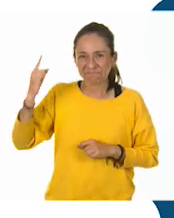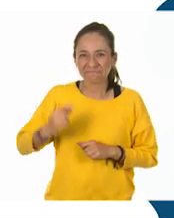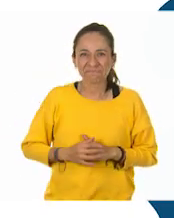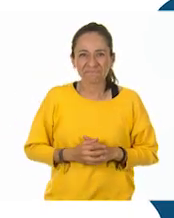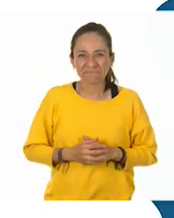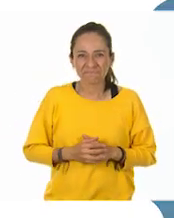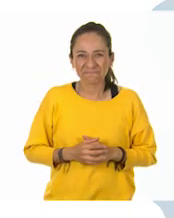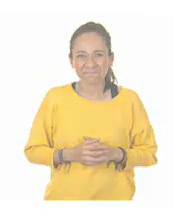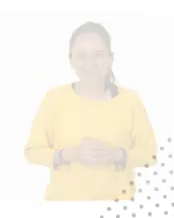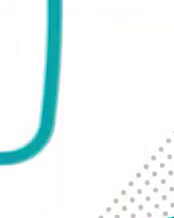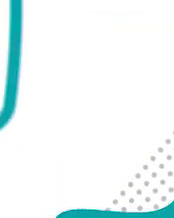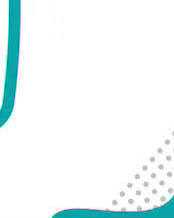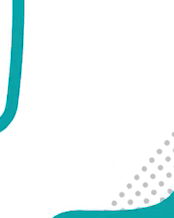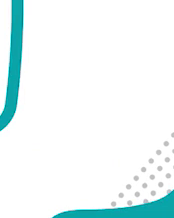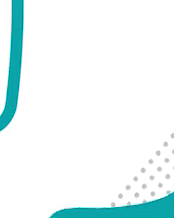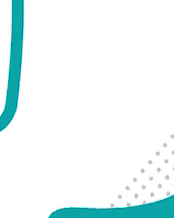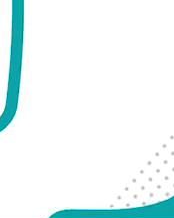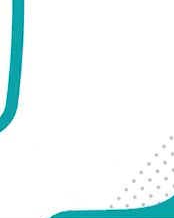.mx